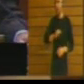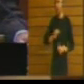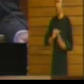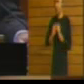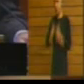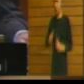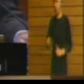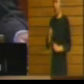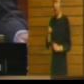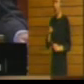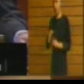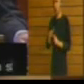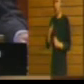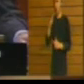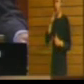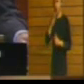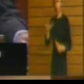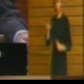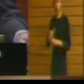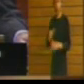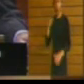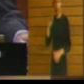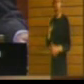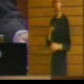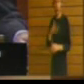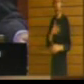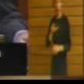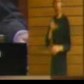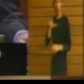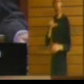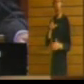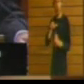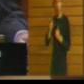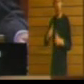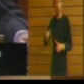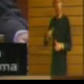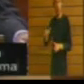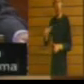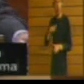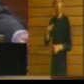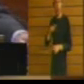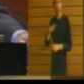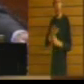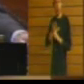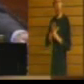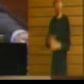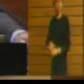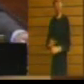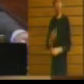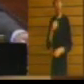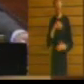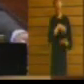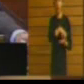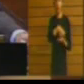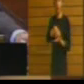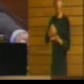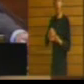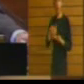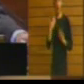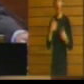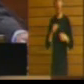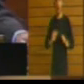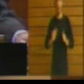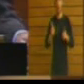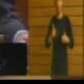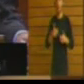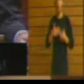parte del modelo lingüístico mayoritario de nuestra comunidad, el modelo en castellano, y muchos de ellos ya centros con la implantación del